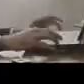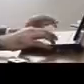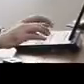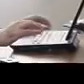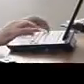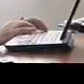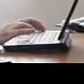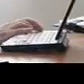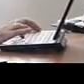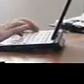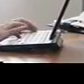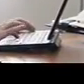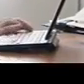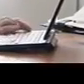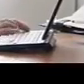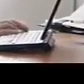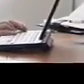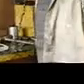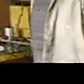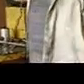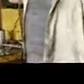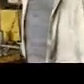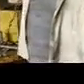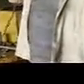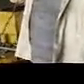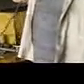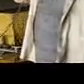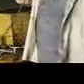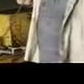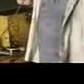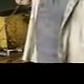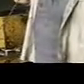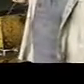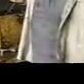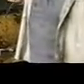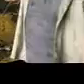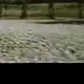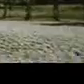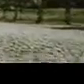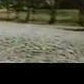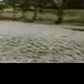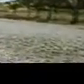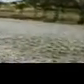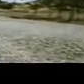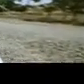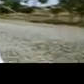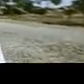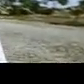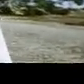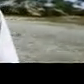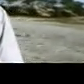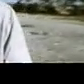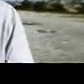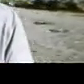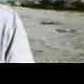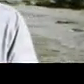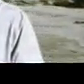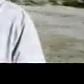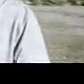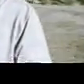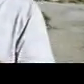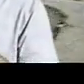diciembre. Consulta dónde debes asistir a través del 0800 Votemos, enviando un mensaje de texto con tu número de cédula